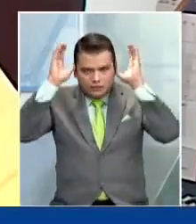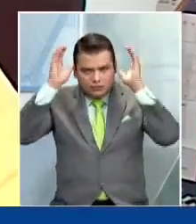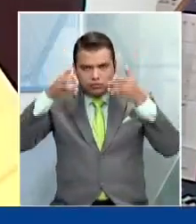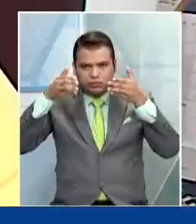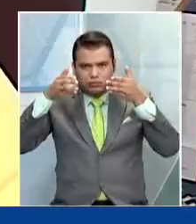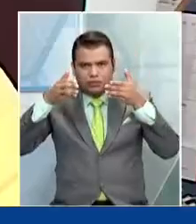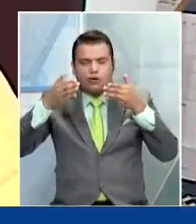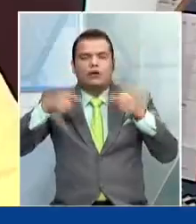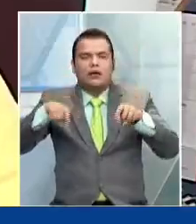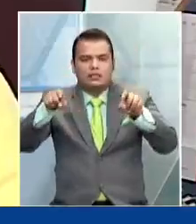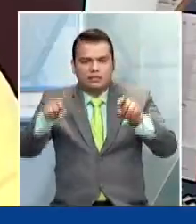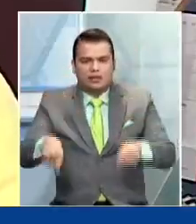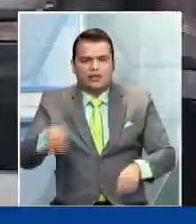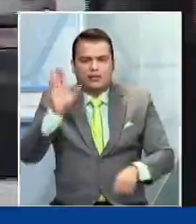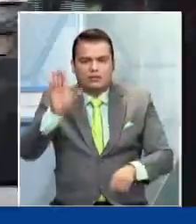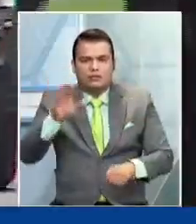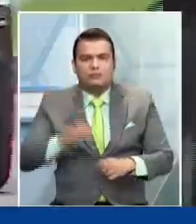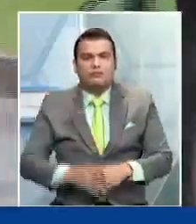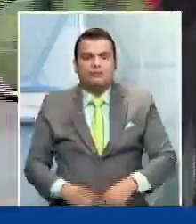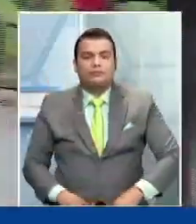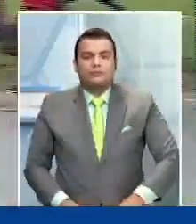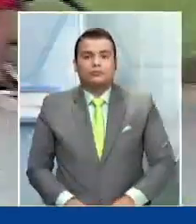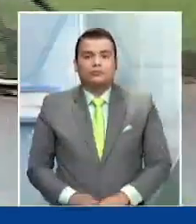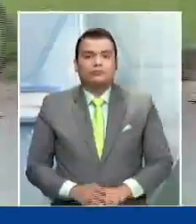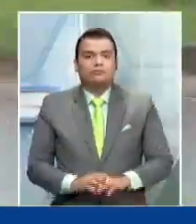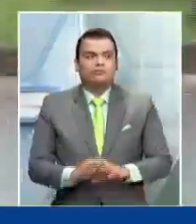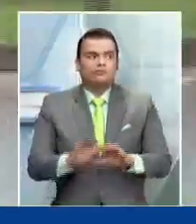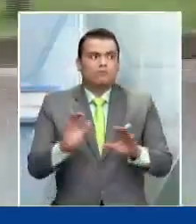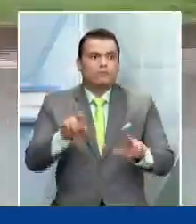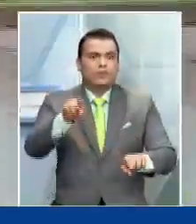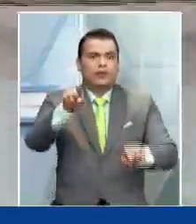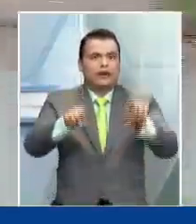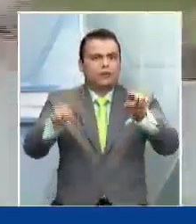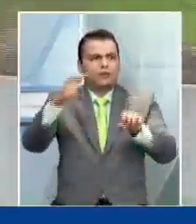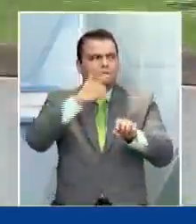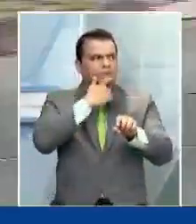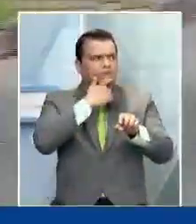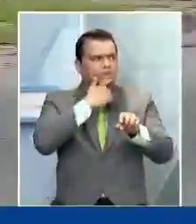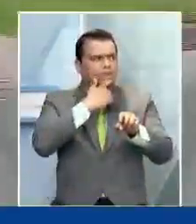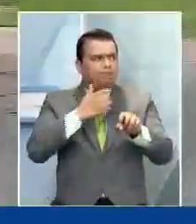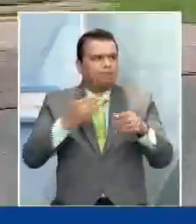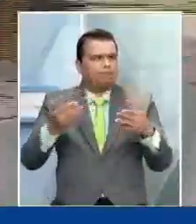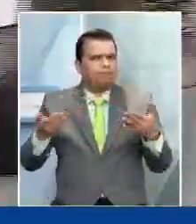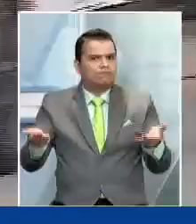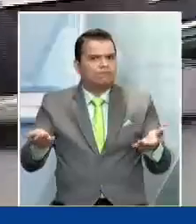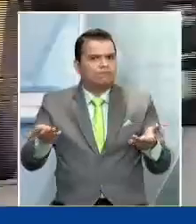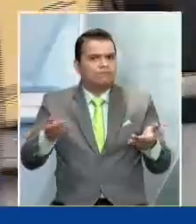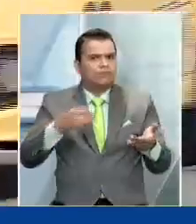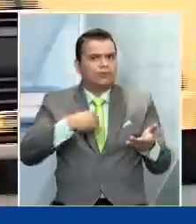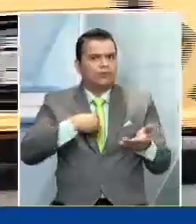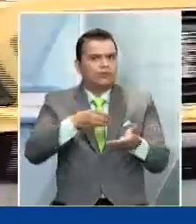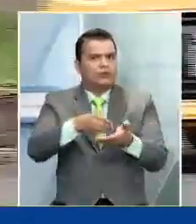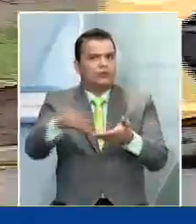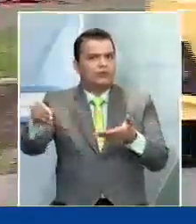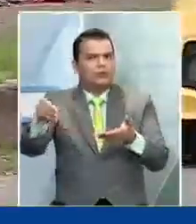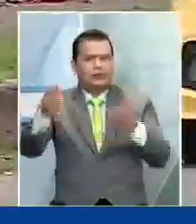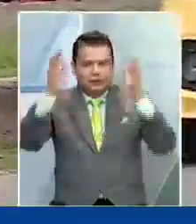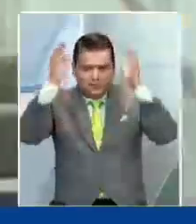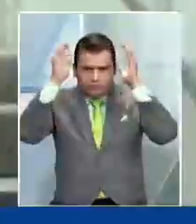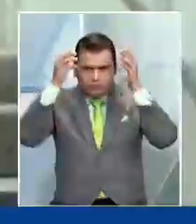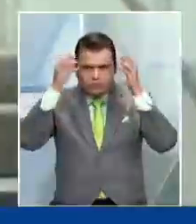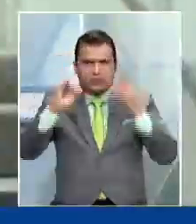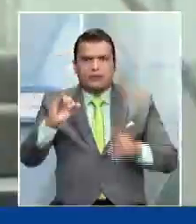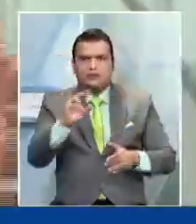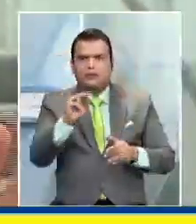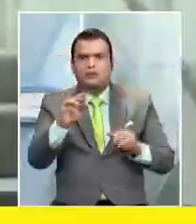la abajo y asegurado. Y ante la duda de algunos motociclistas acerca de si tienen o no que comprar un nuevo casco. No es que hay